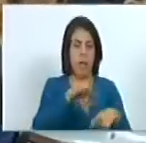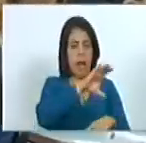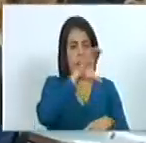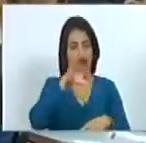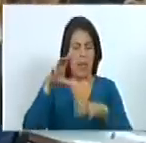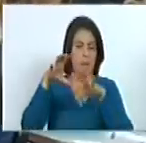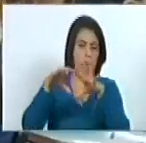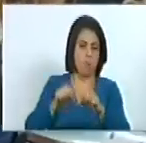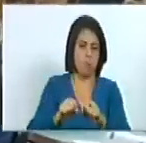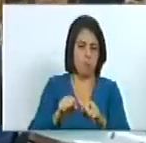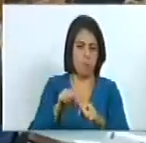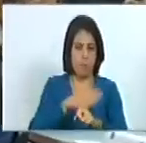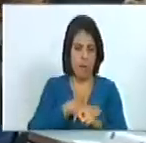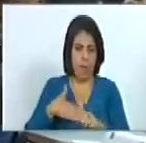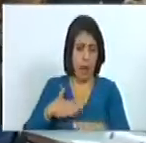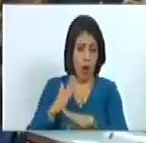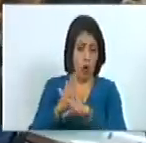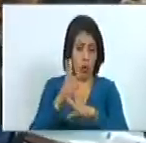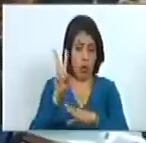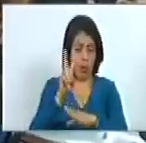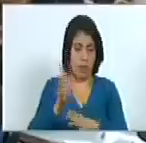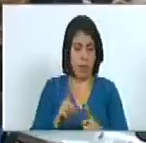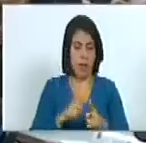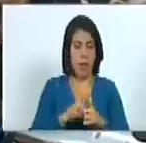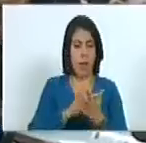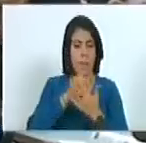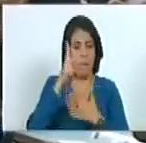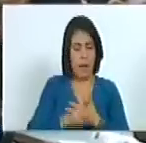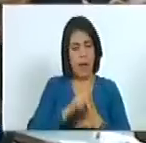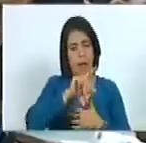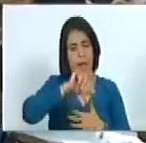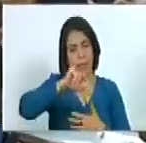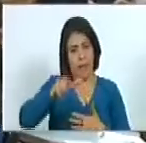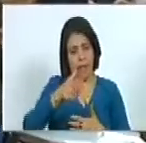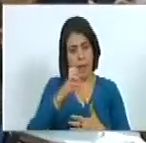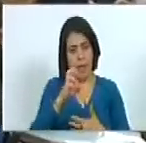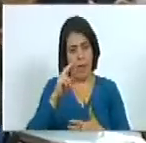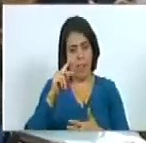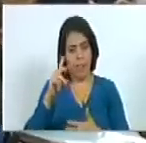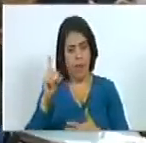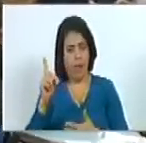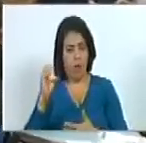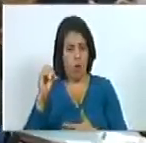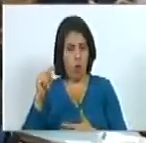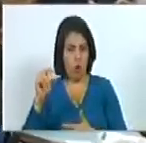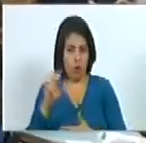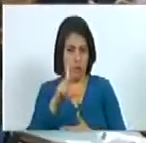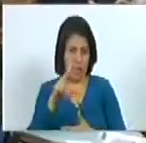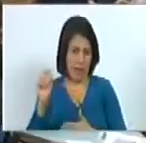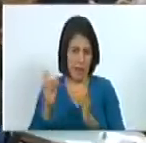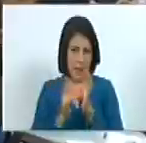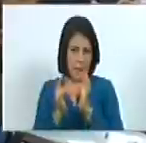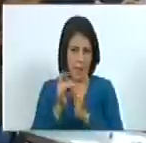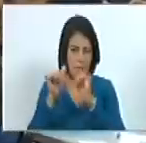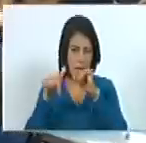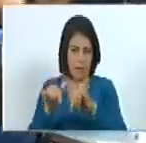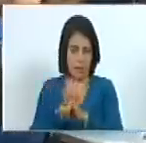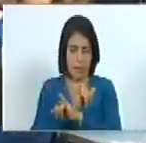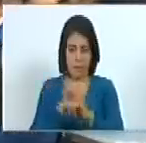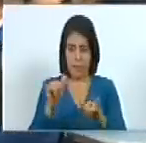caribeña, la operación Gedeón, y finalmente desembocamos en el 30 de